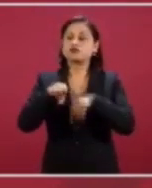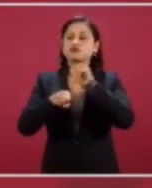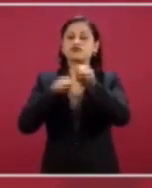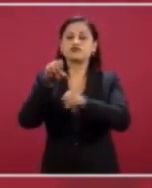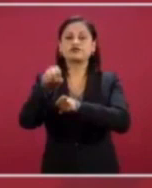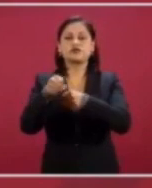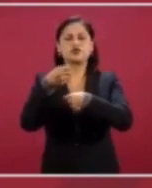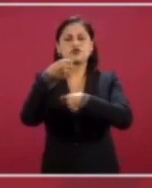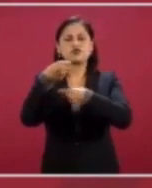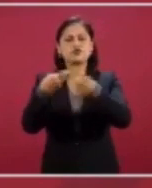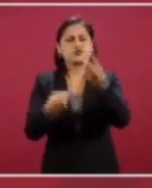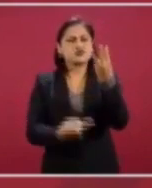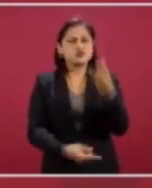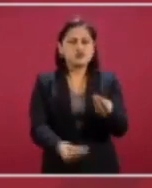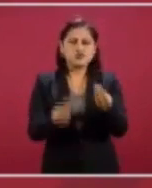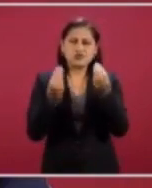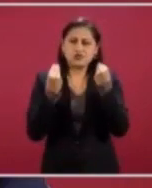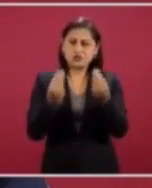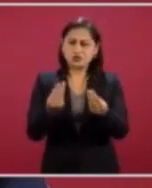mucho,